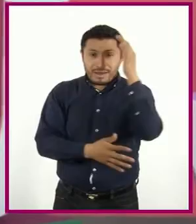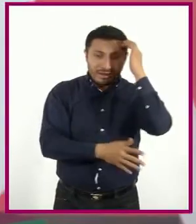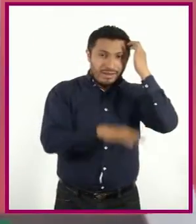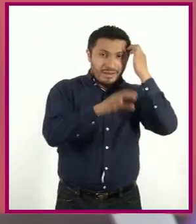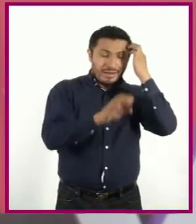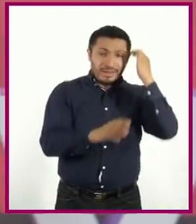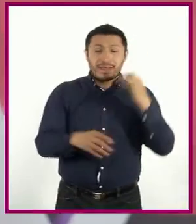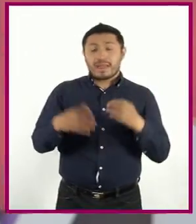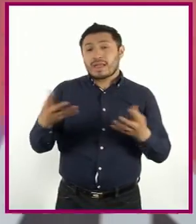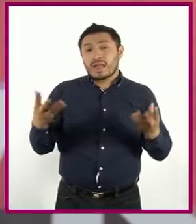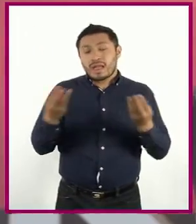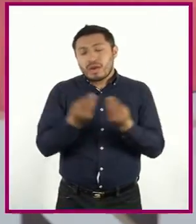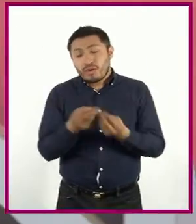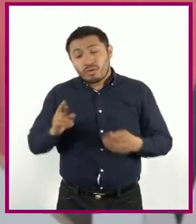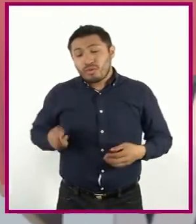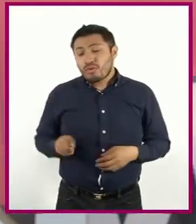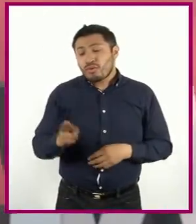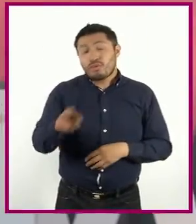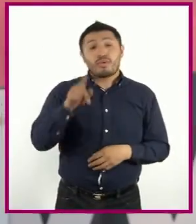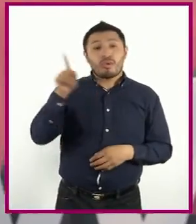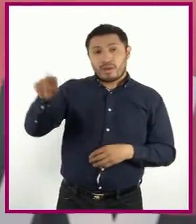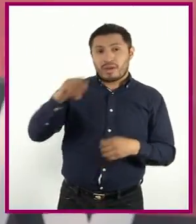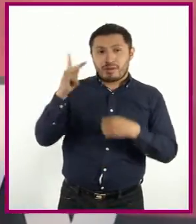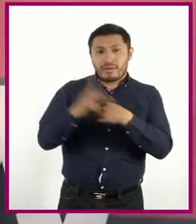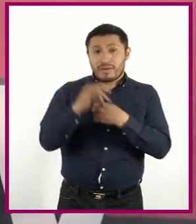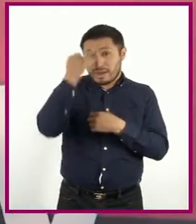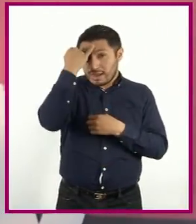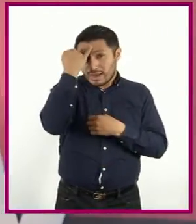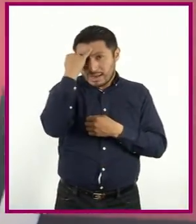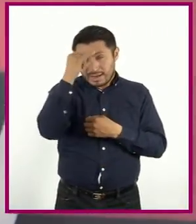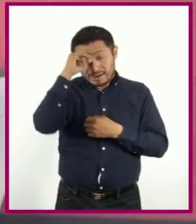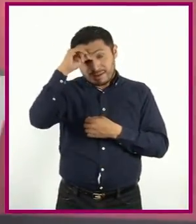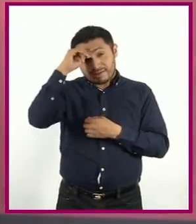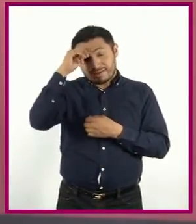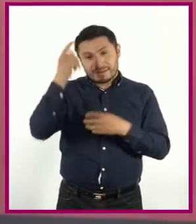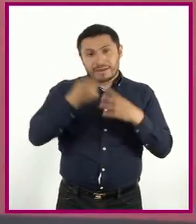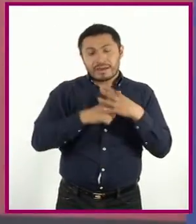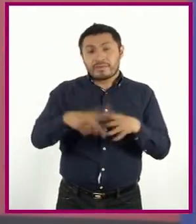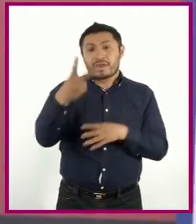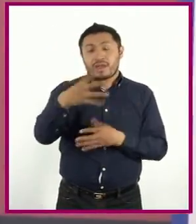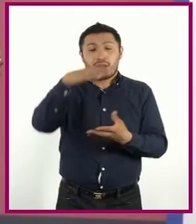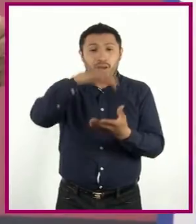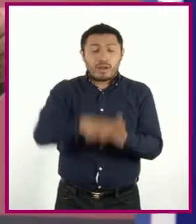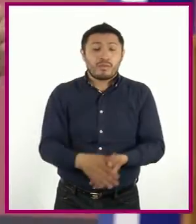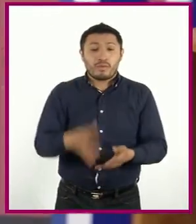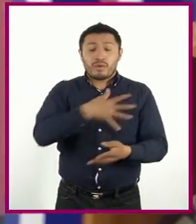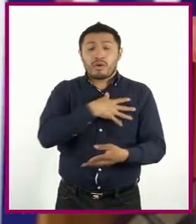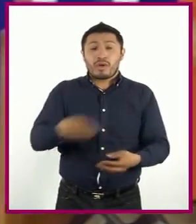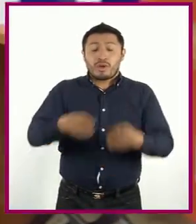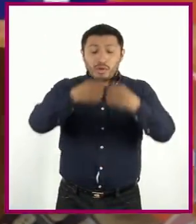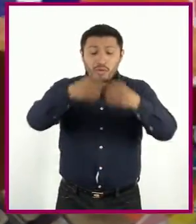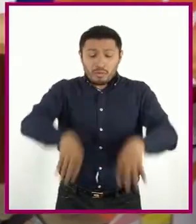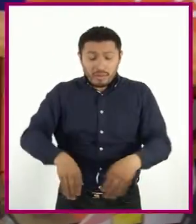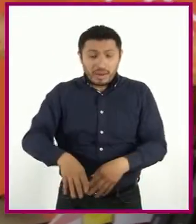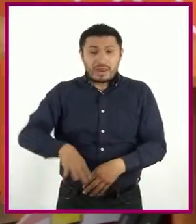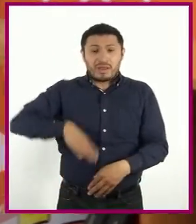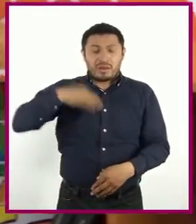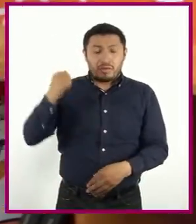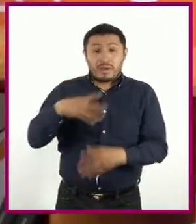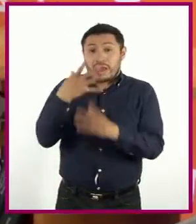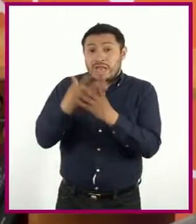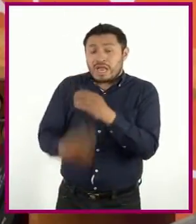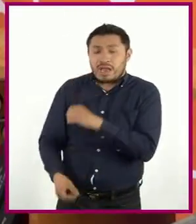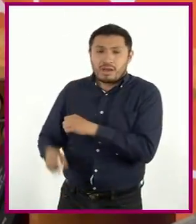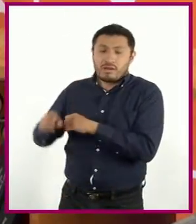del río Waingunga, en la India. Inicia cuando 2 esposos pierden a su hijo pequeño tratando de huir del ataque